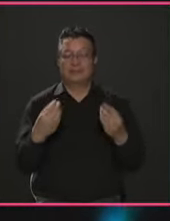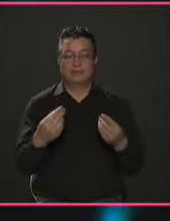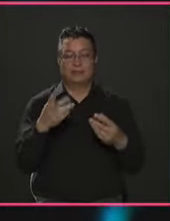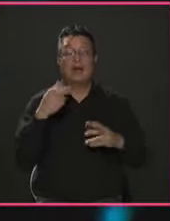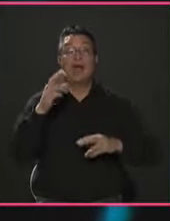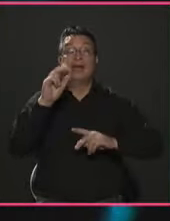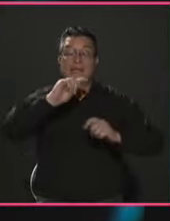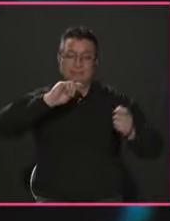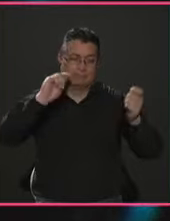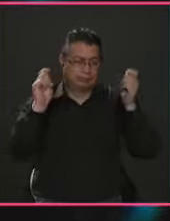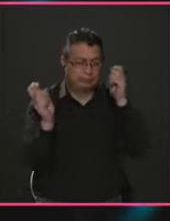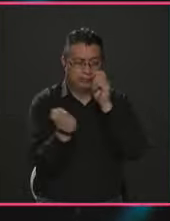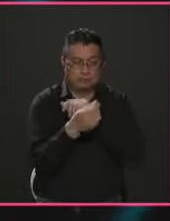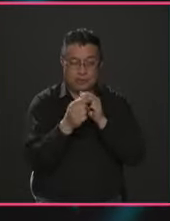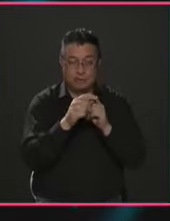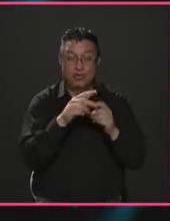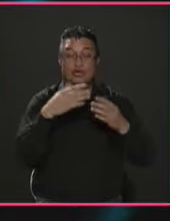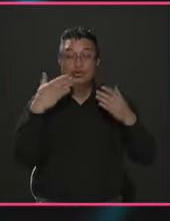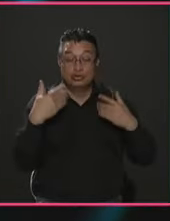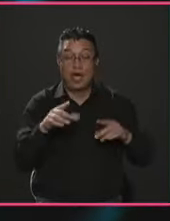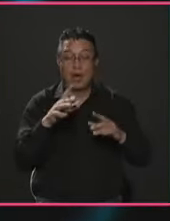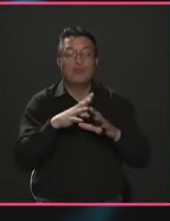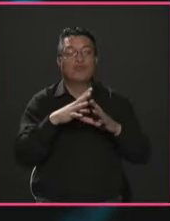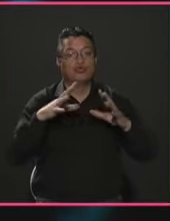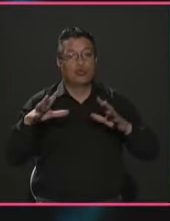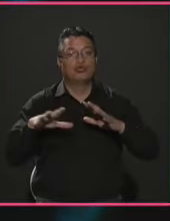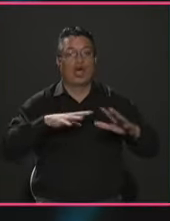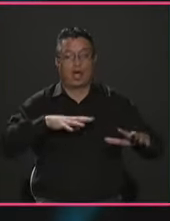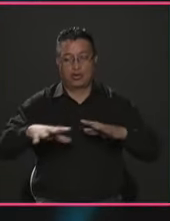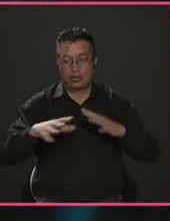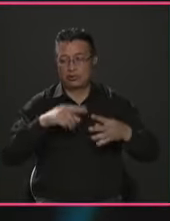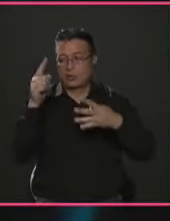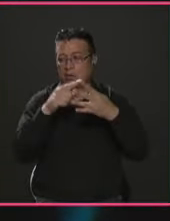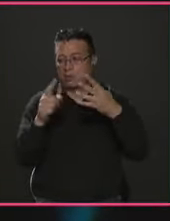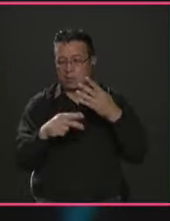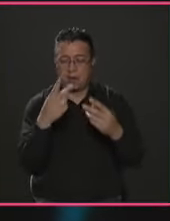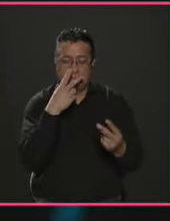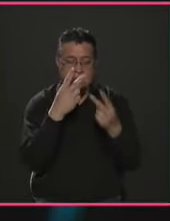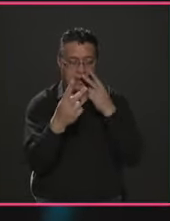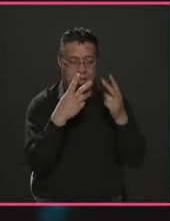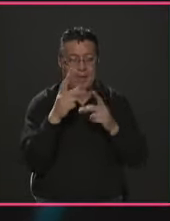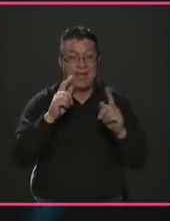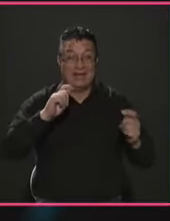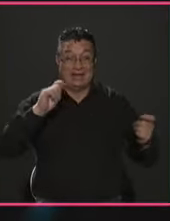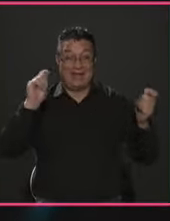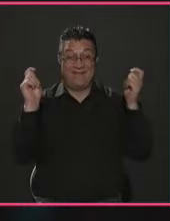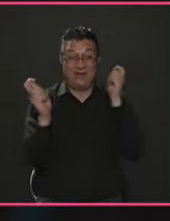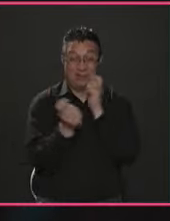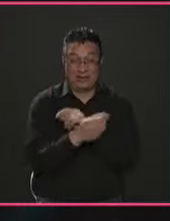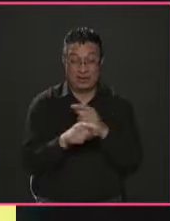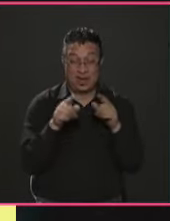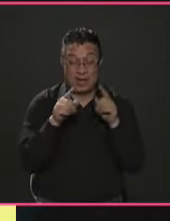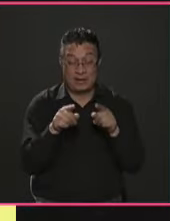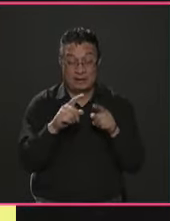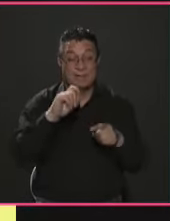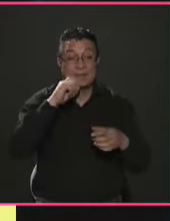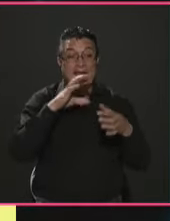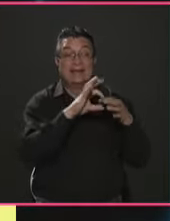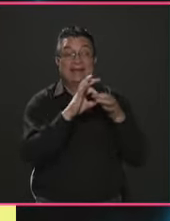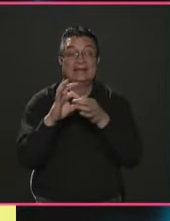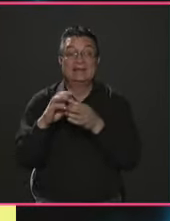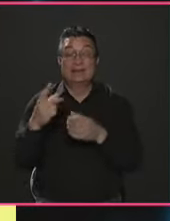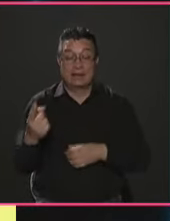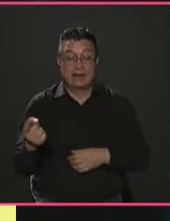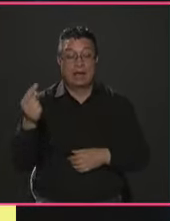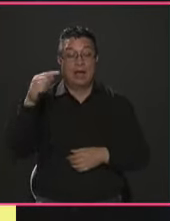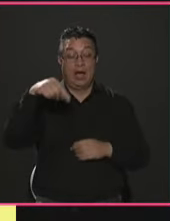revolución evolutiva eh tiene muchos aspectos tiene muchas dimensiones muchas miradas la transformación justamente que está significando la llegada